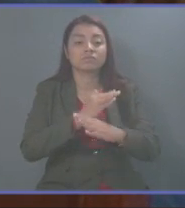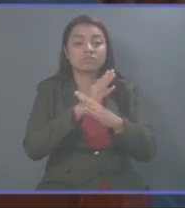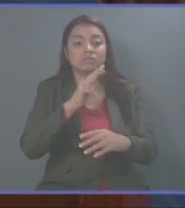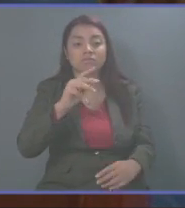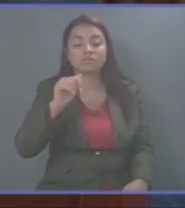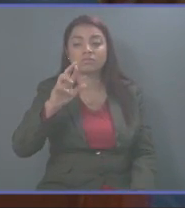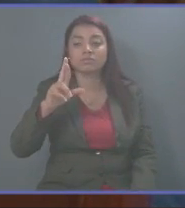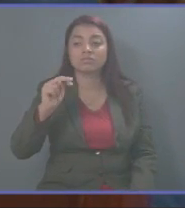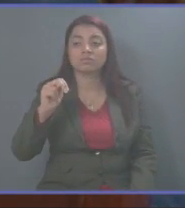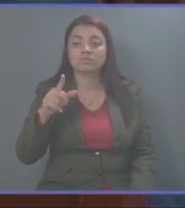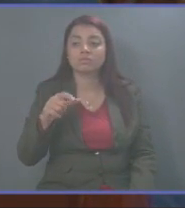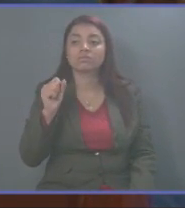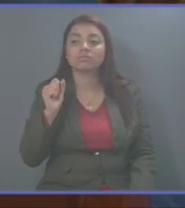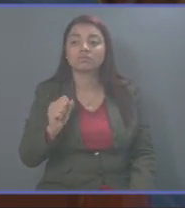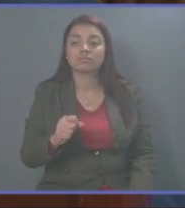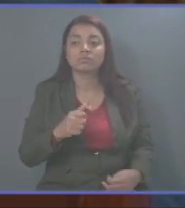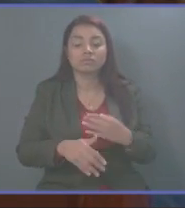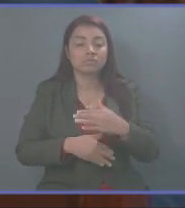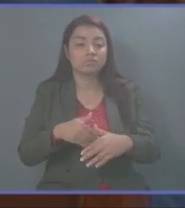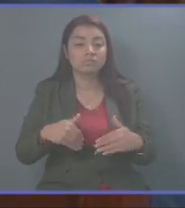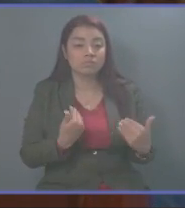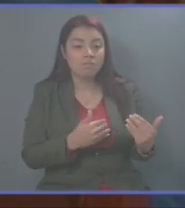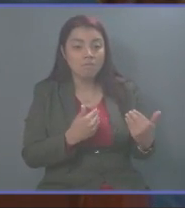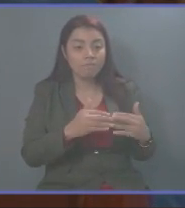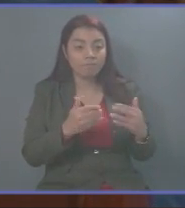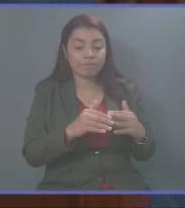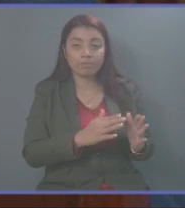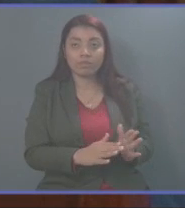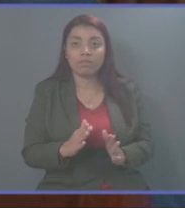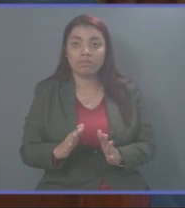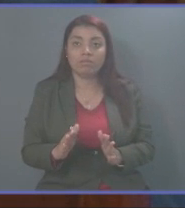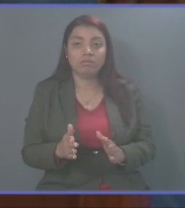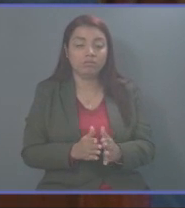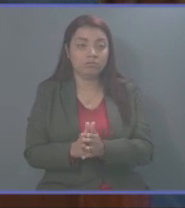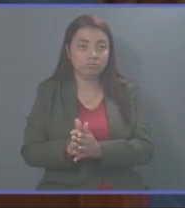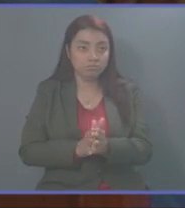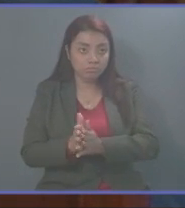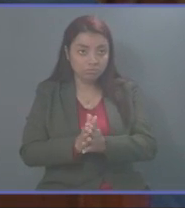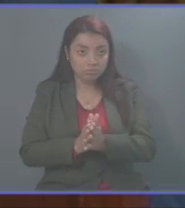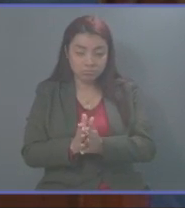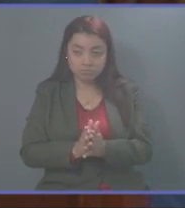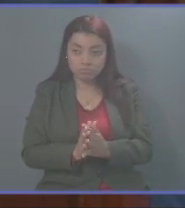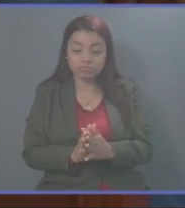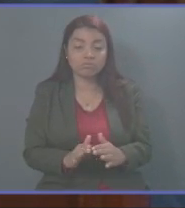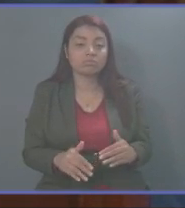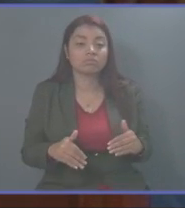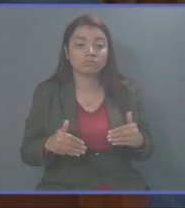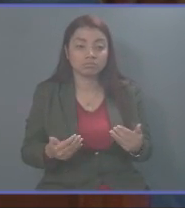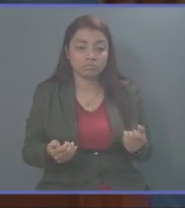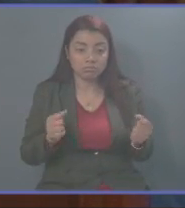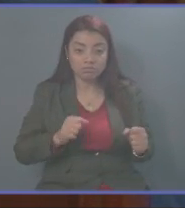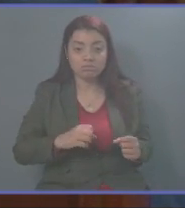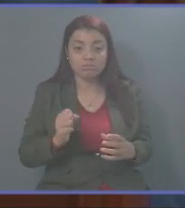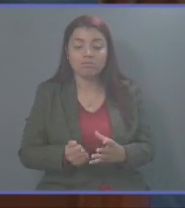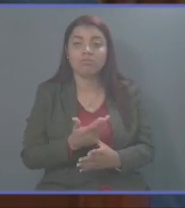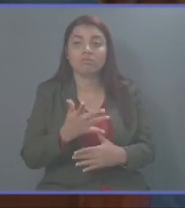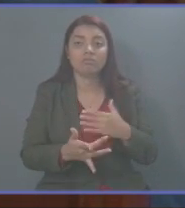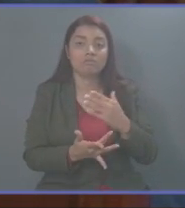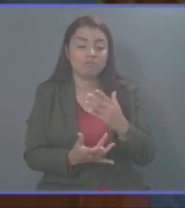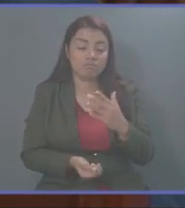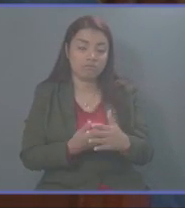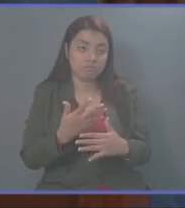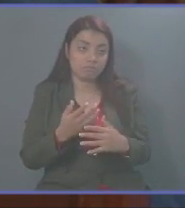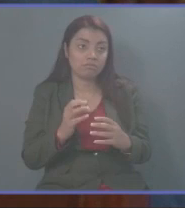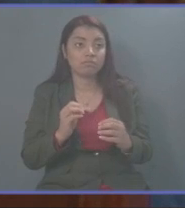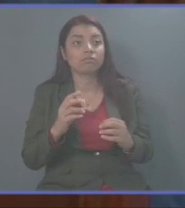MAN, se podrá adoptar un orden distinto de prioridades siempre que exista innovación tecnológica o en